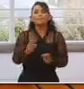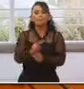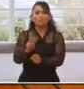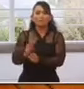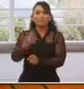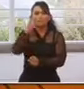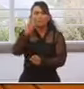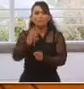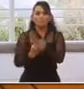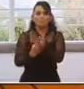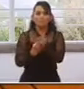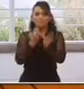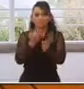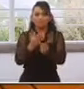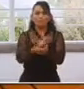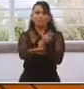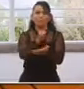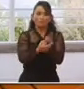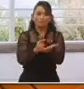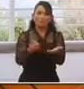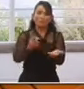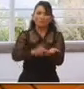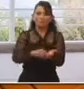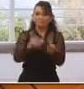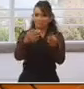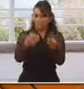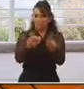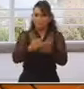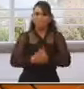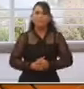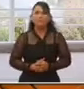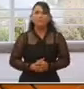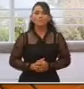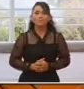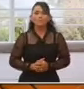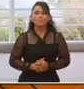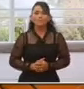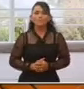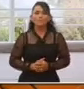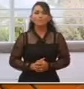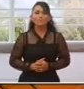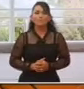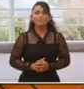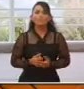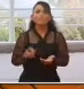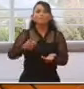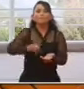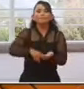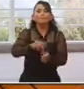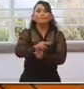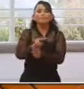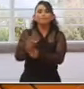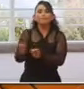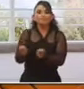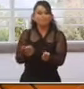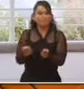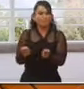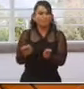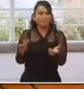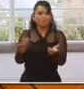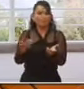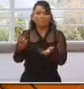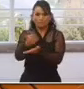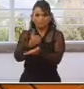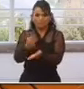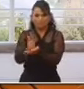para fortalecer el espíritu de legalidad dentro de nuestra función pública. Destaco la intervención del órgano interno de control en los procesos de obras públicas de nuestra